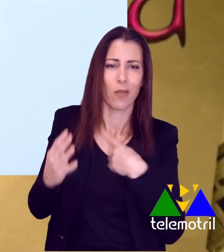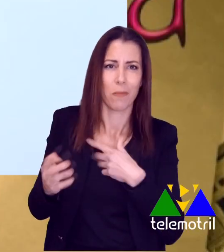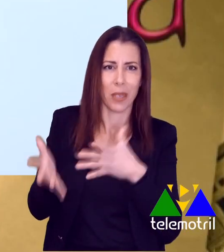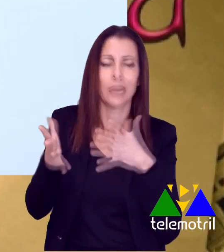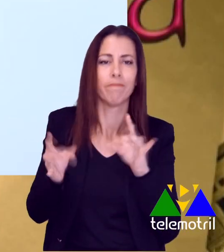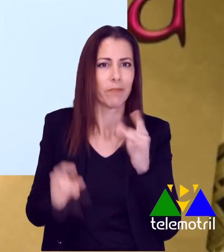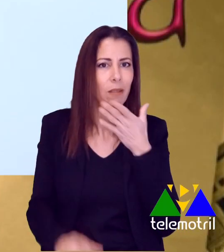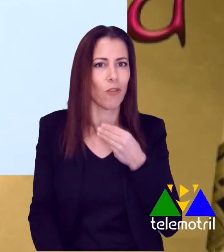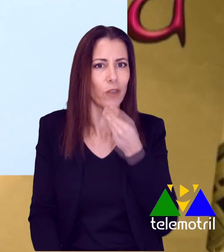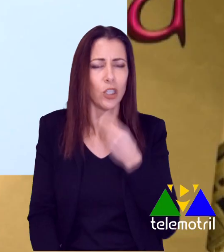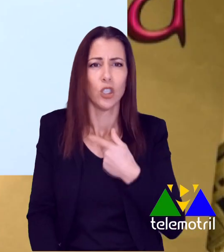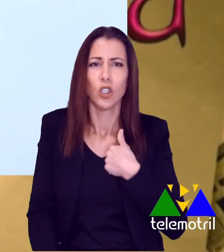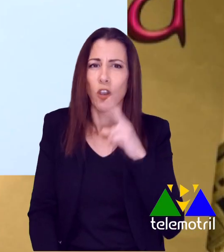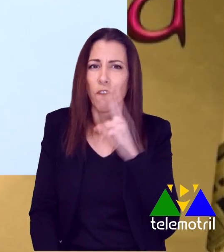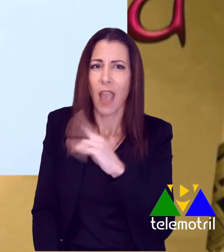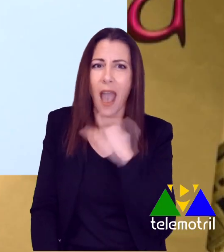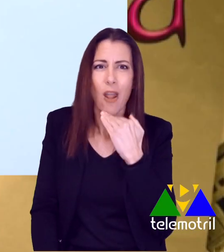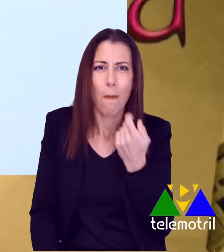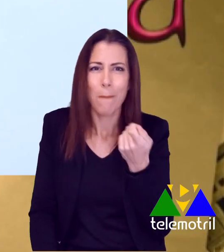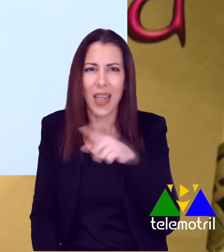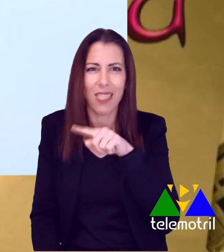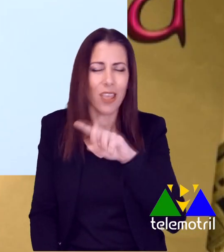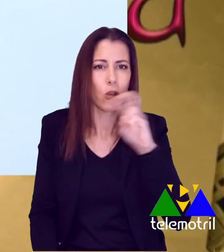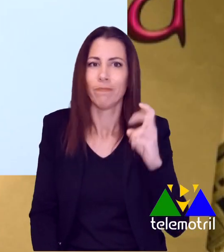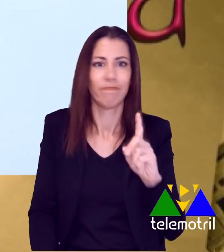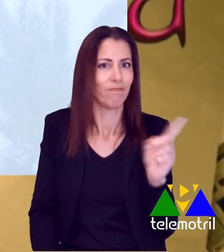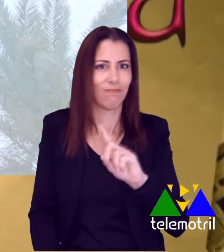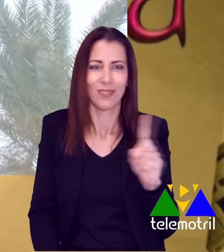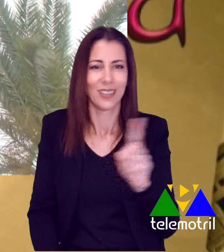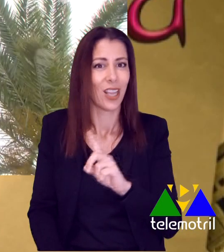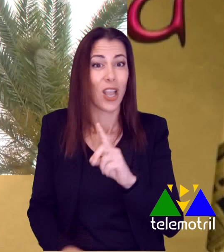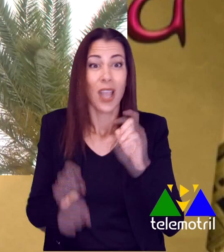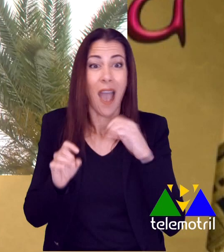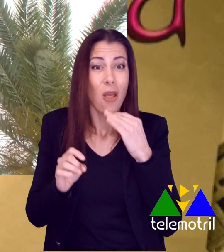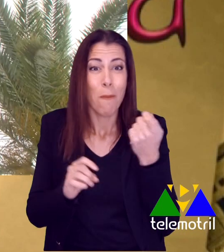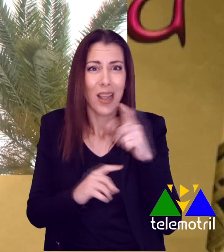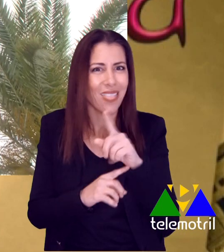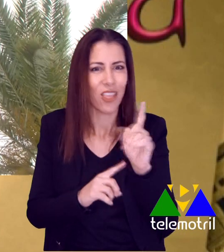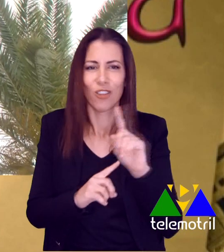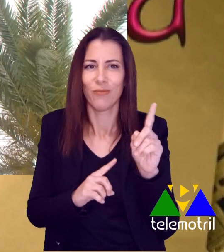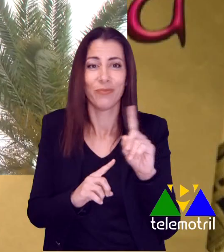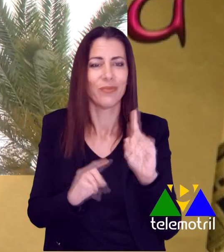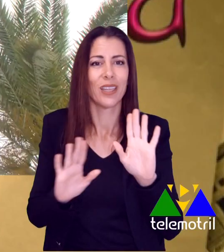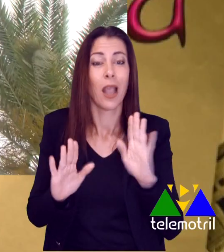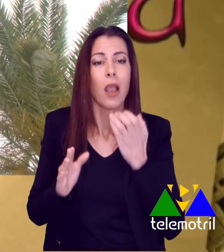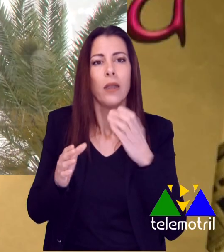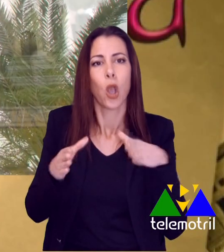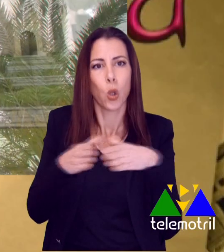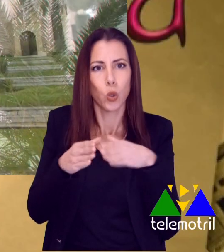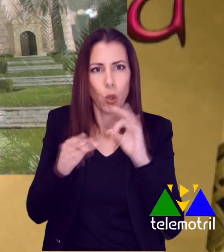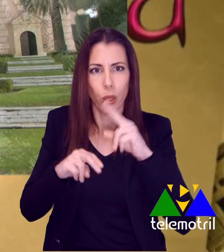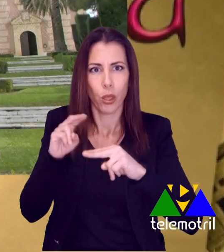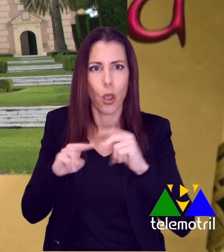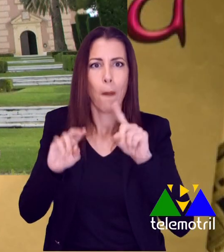porque yo no he encontrado nada parecido, ¿no? Eso es lo bueno, no hay nada parecido. No hay parecido. A nivel por lo menos Hombre, la de España, iglesia, construcción